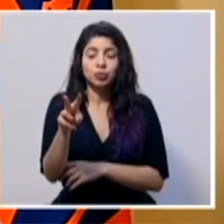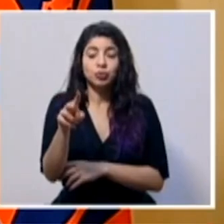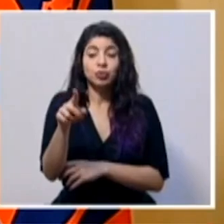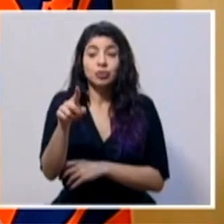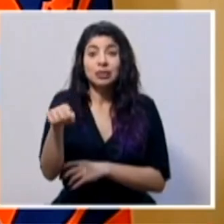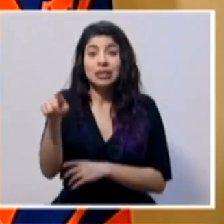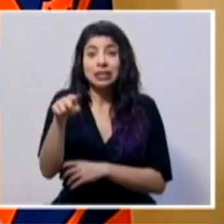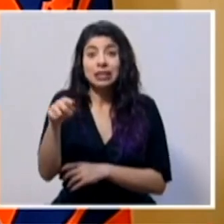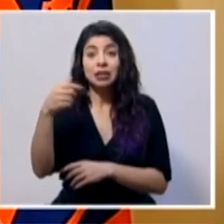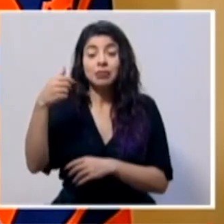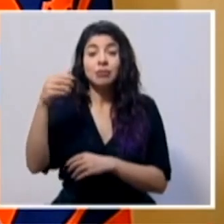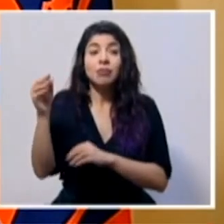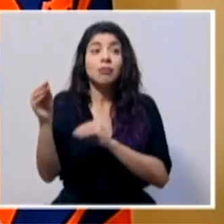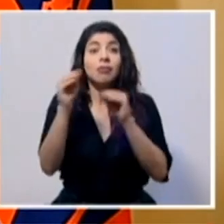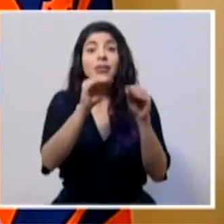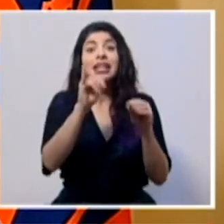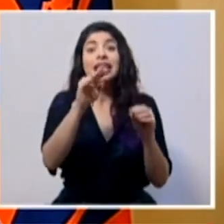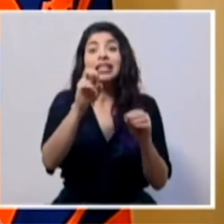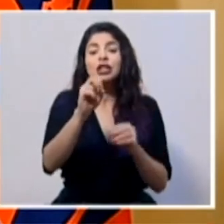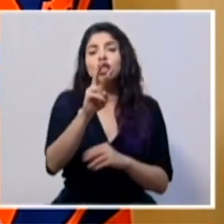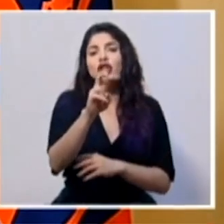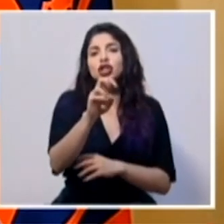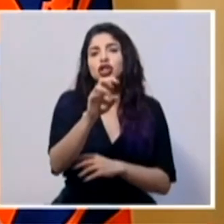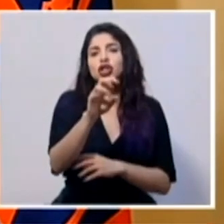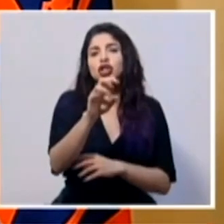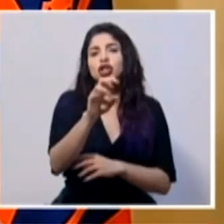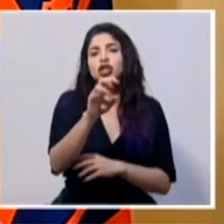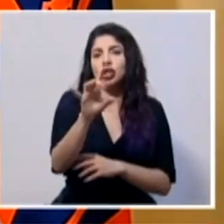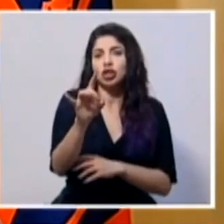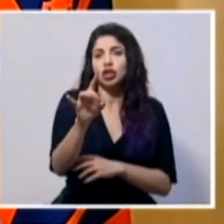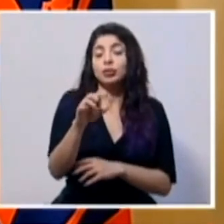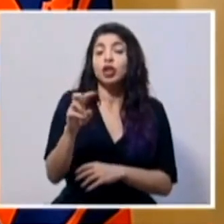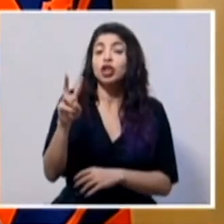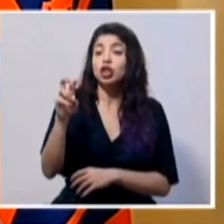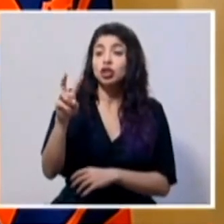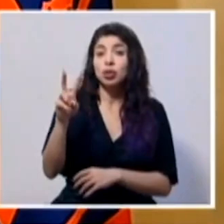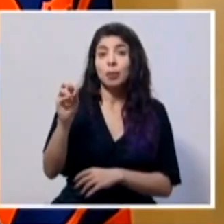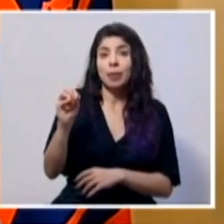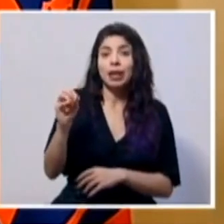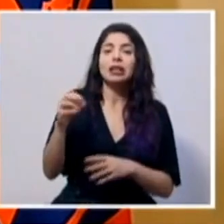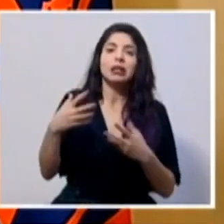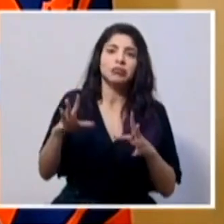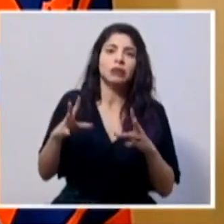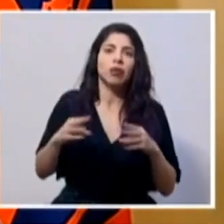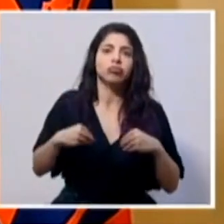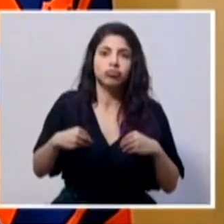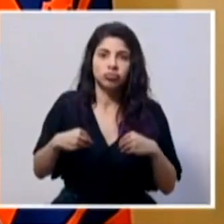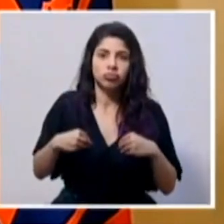De los que han sido enviados al INS, 288, y 220 han sido aceptados.